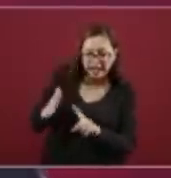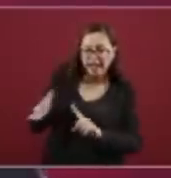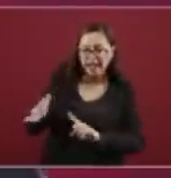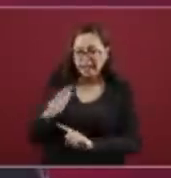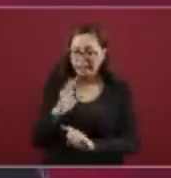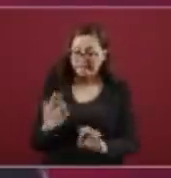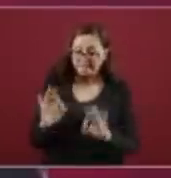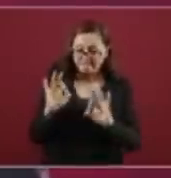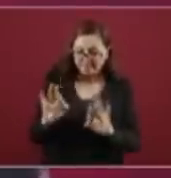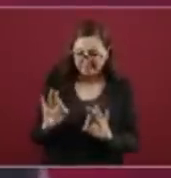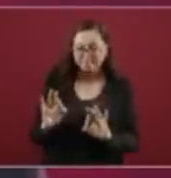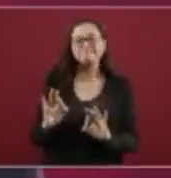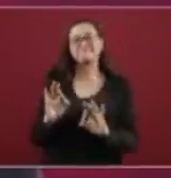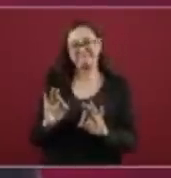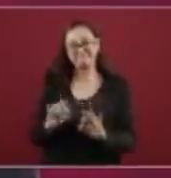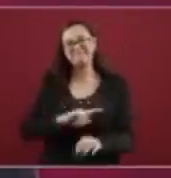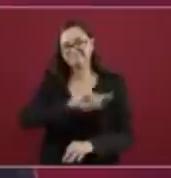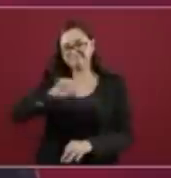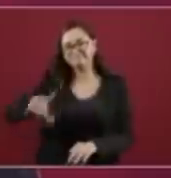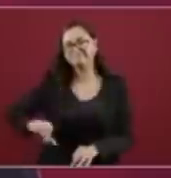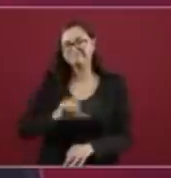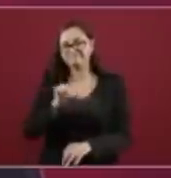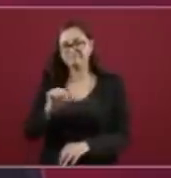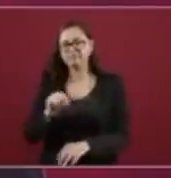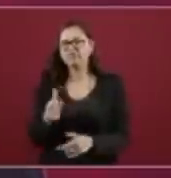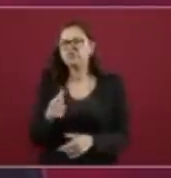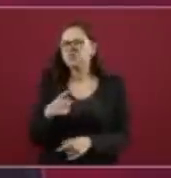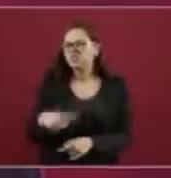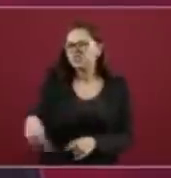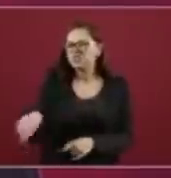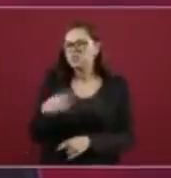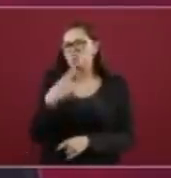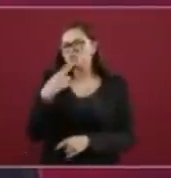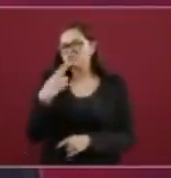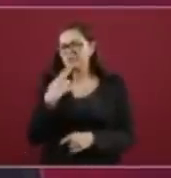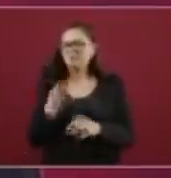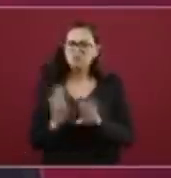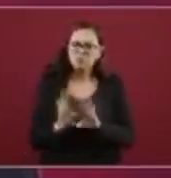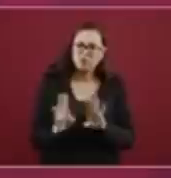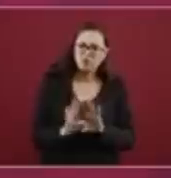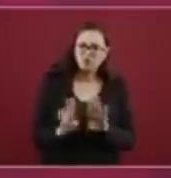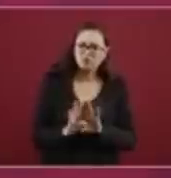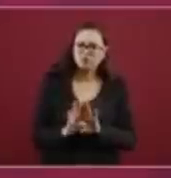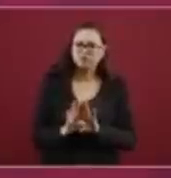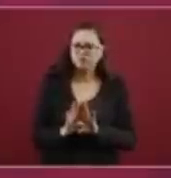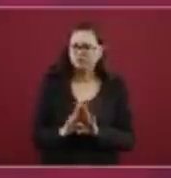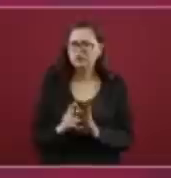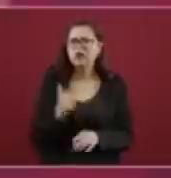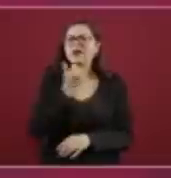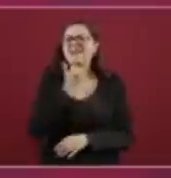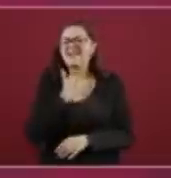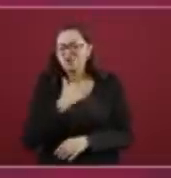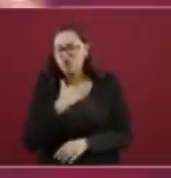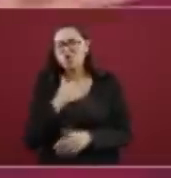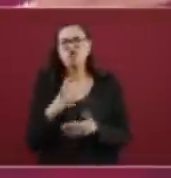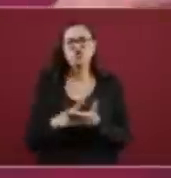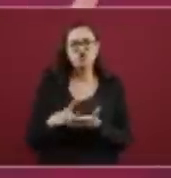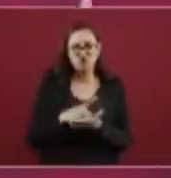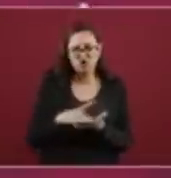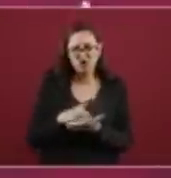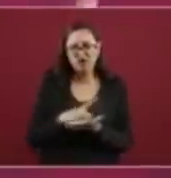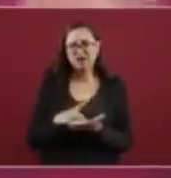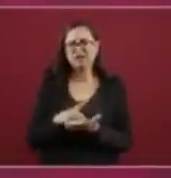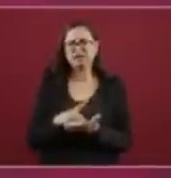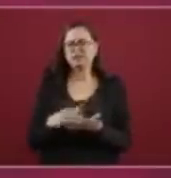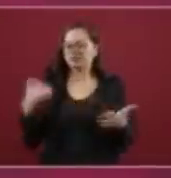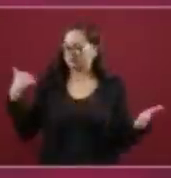cómo está el consumo, cómo se ha comportado el consumo de alcohol, el consumo de droga, de